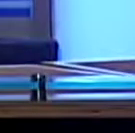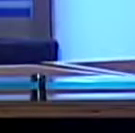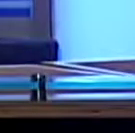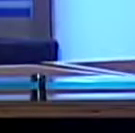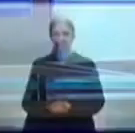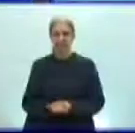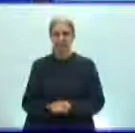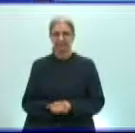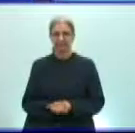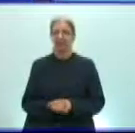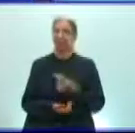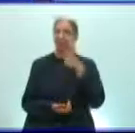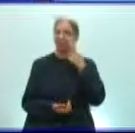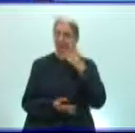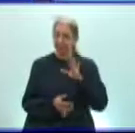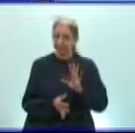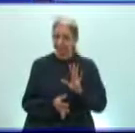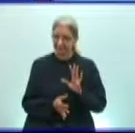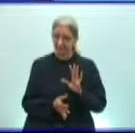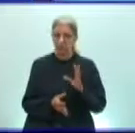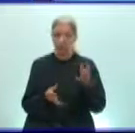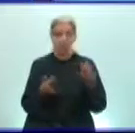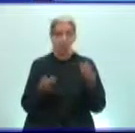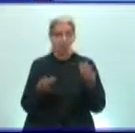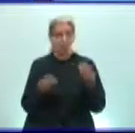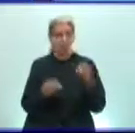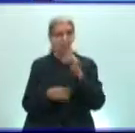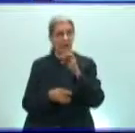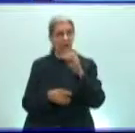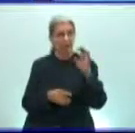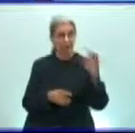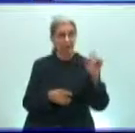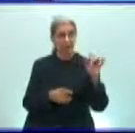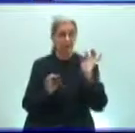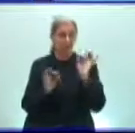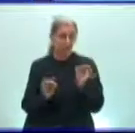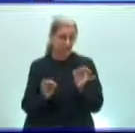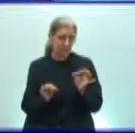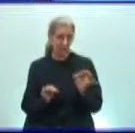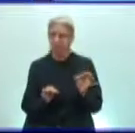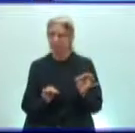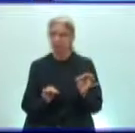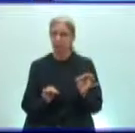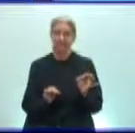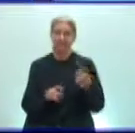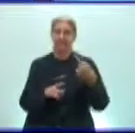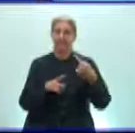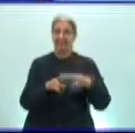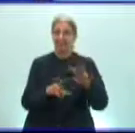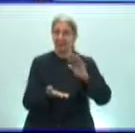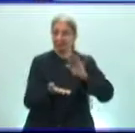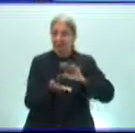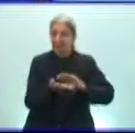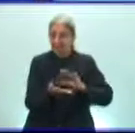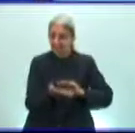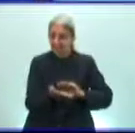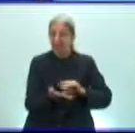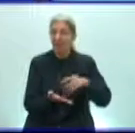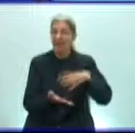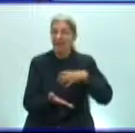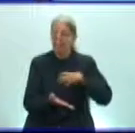Fíjense, no es posible en este tiempo hacer muchas más ecuaciones de un mismo tipo, ¿verdad? Pero en su libro de texto están